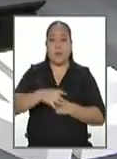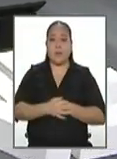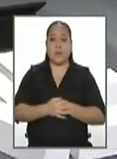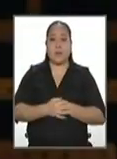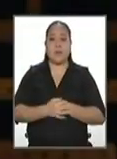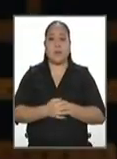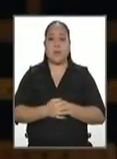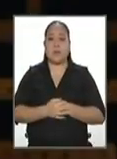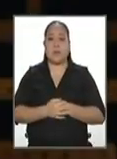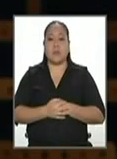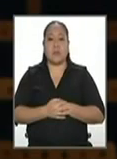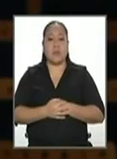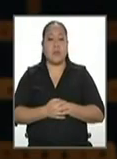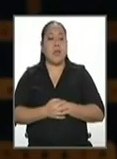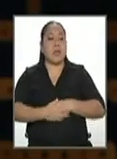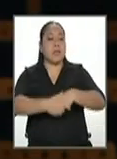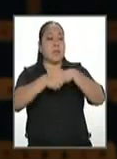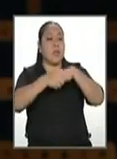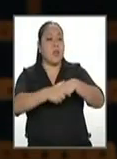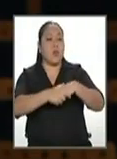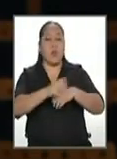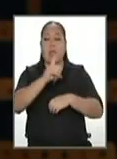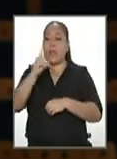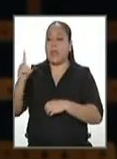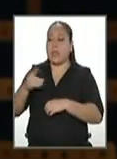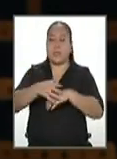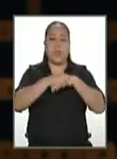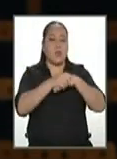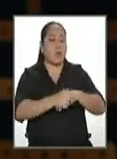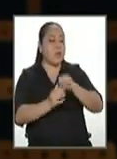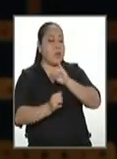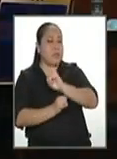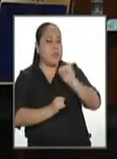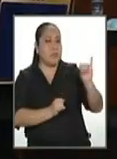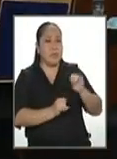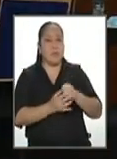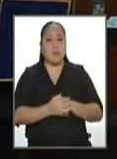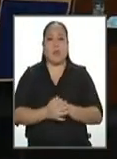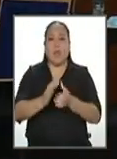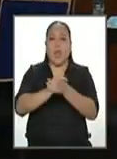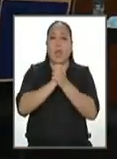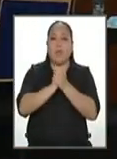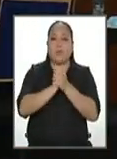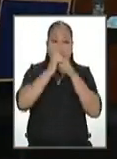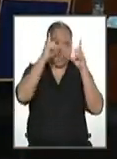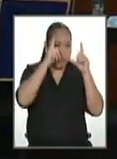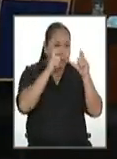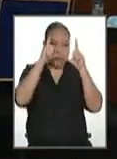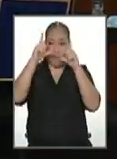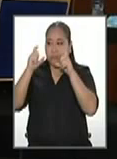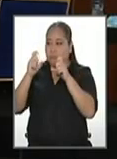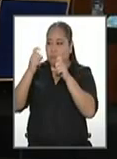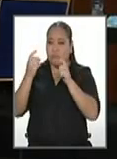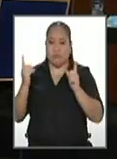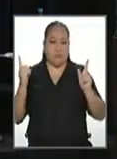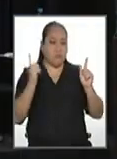a ambos lados, a la derecha y la izquierda, porque los amigos fotógrafos